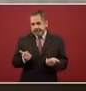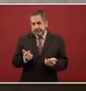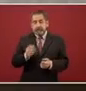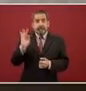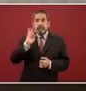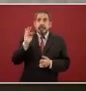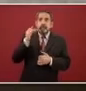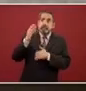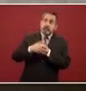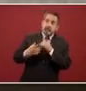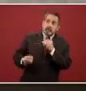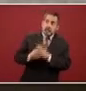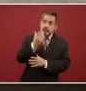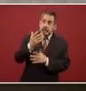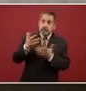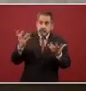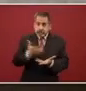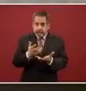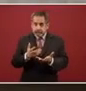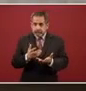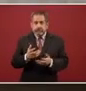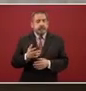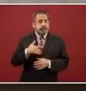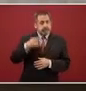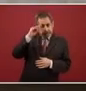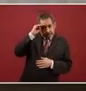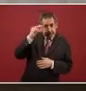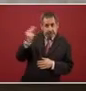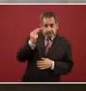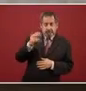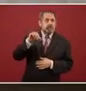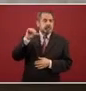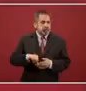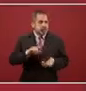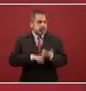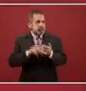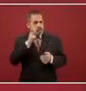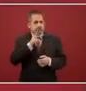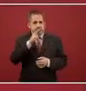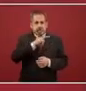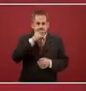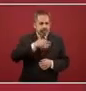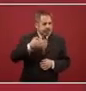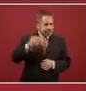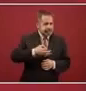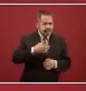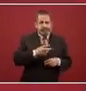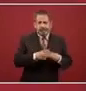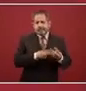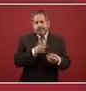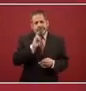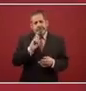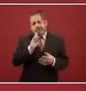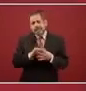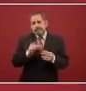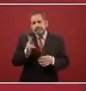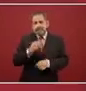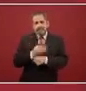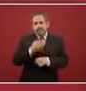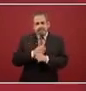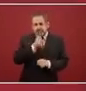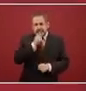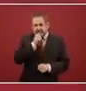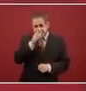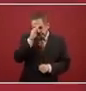la hubiera y obviamente se considerara necesario estar haciendo pruebas en forma generalizada, podría